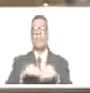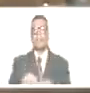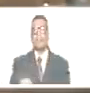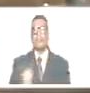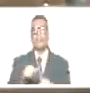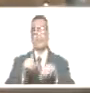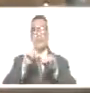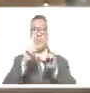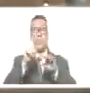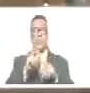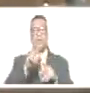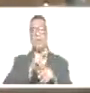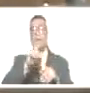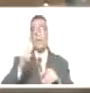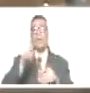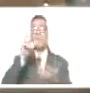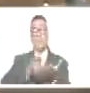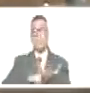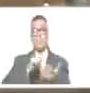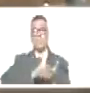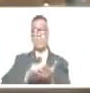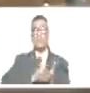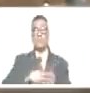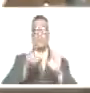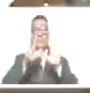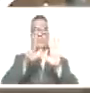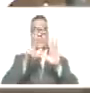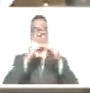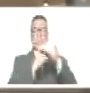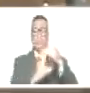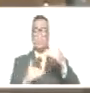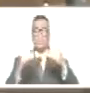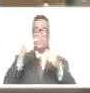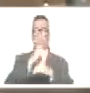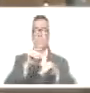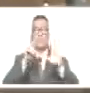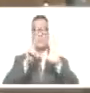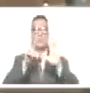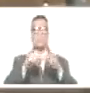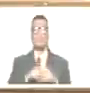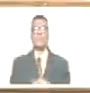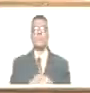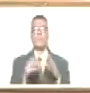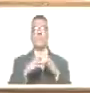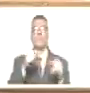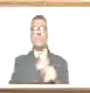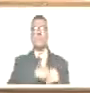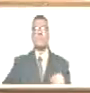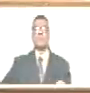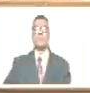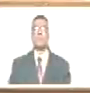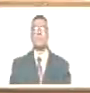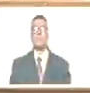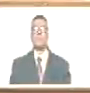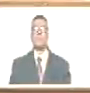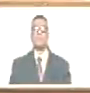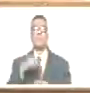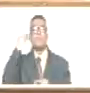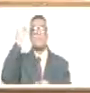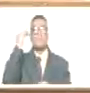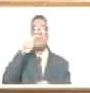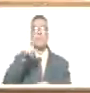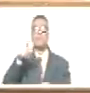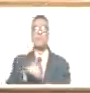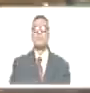Se sugiere aprobar que el artículo 8 pase a ser el artículo 7. Esto, señor presidente. En consideración.